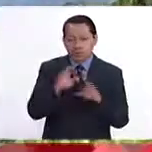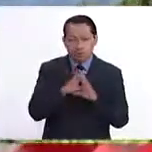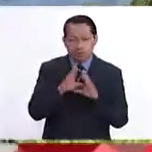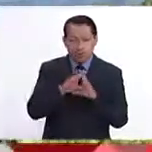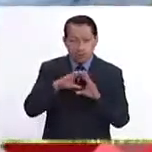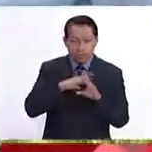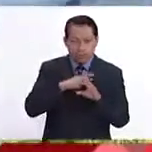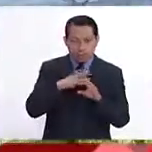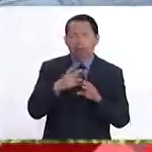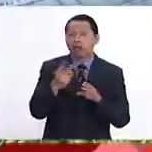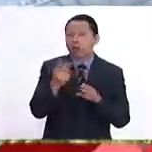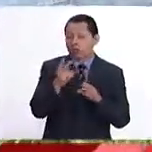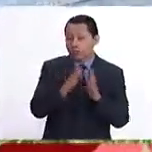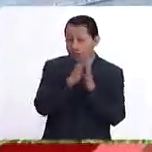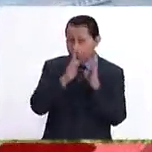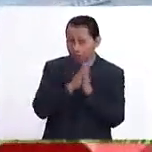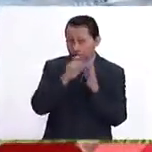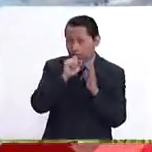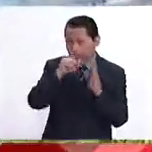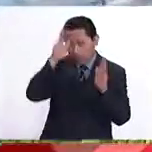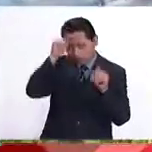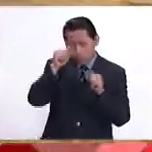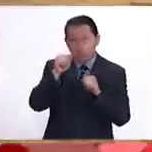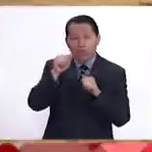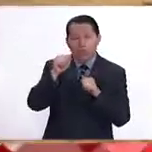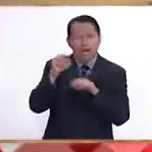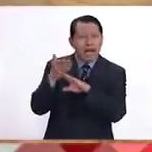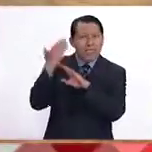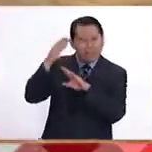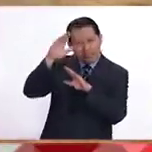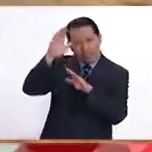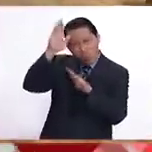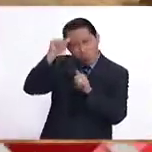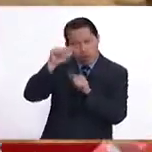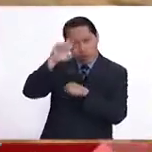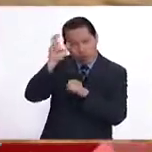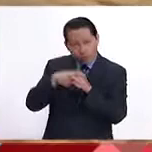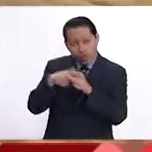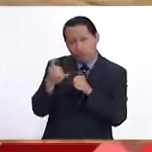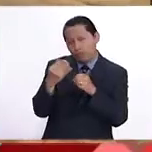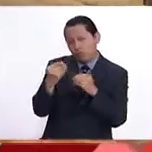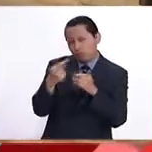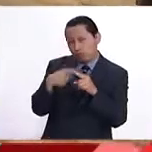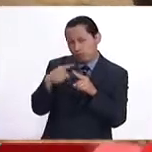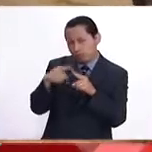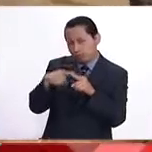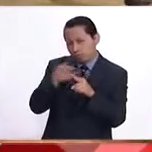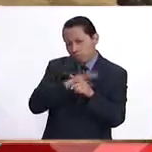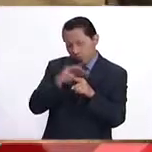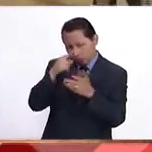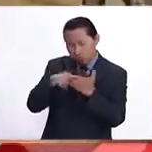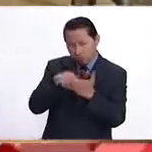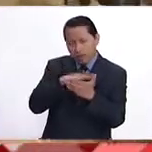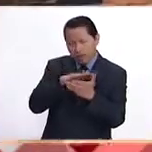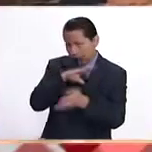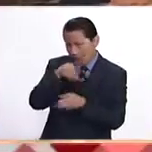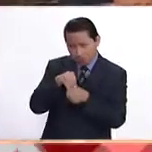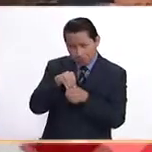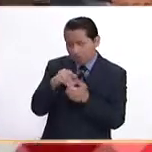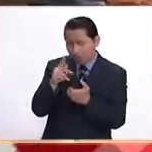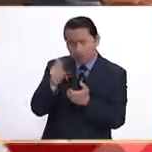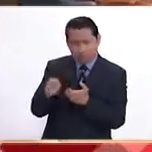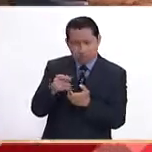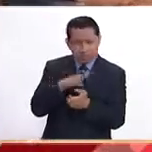bueno, pues los dos participaron en el Tratado de Europa y muchos otros, ¿no? Así Yo es. creo que técnicamente